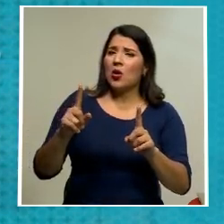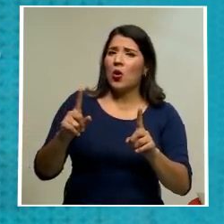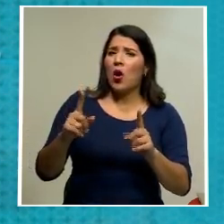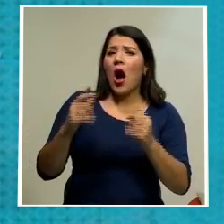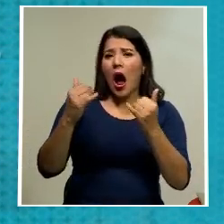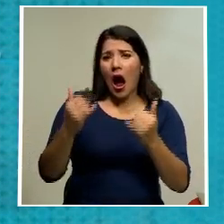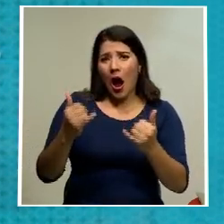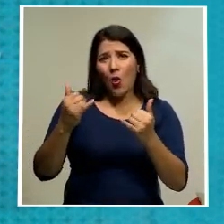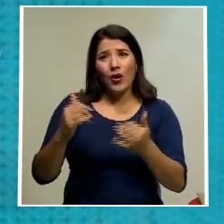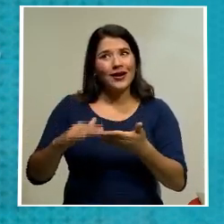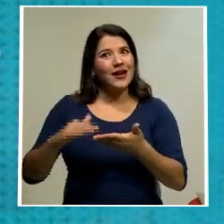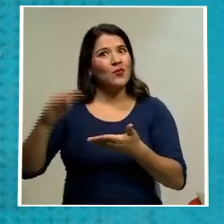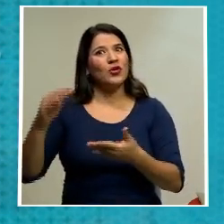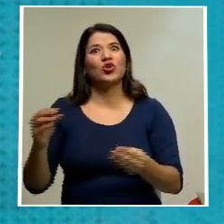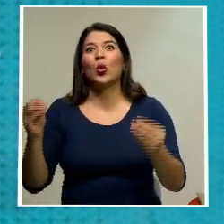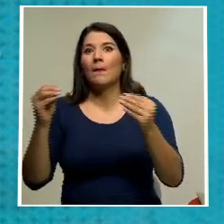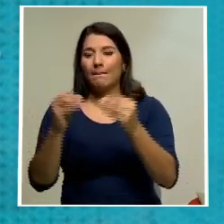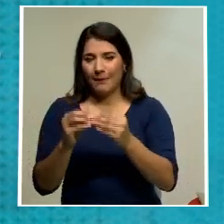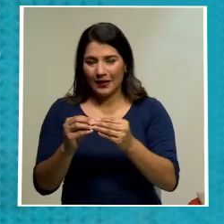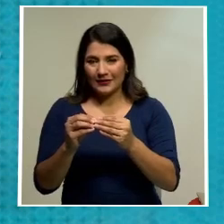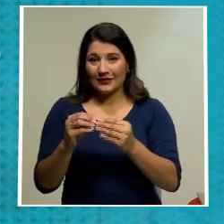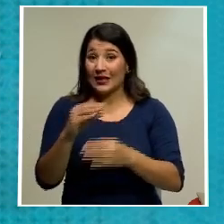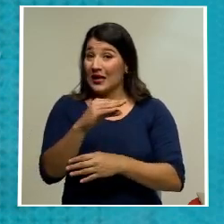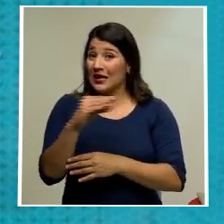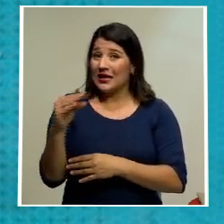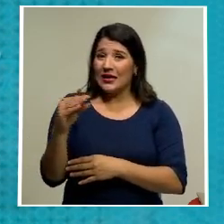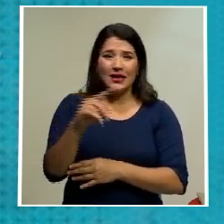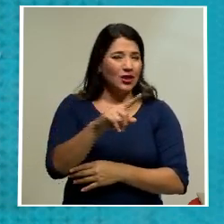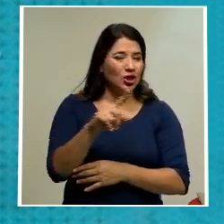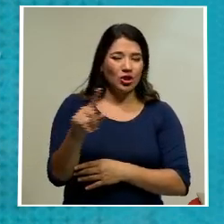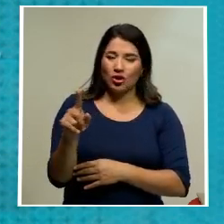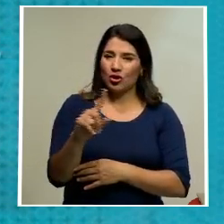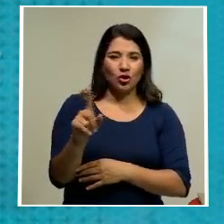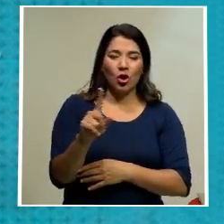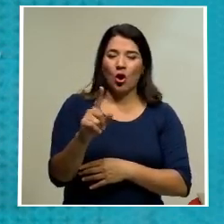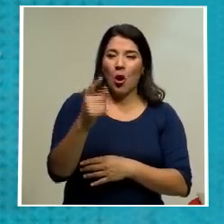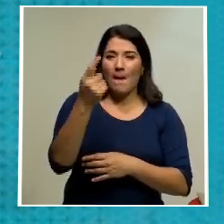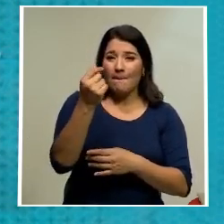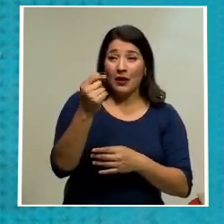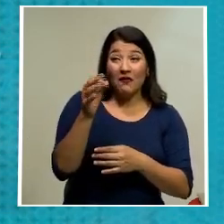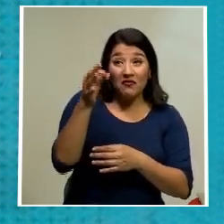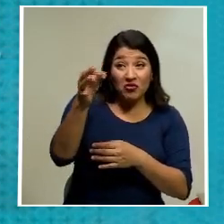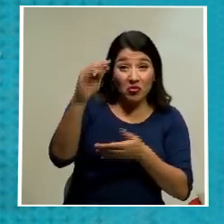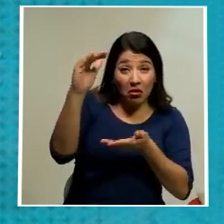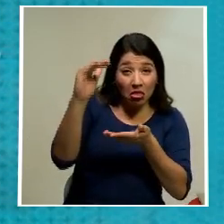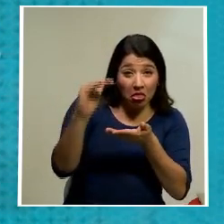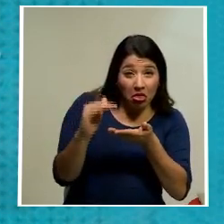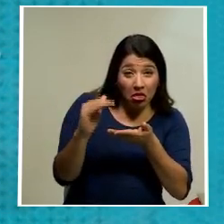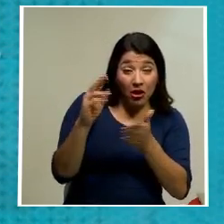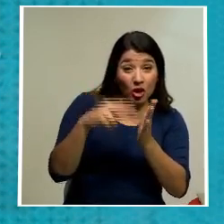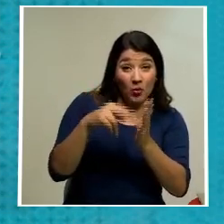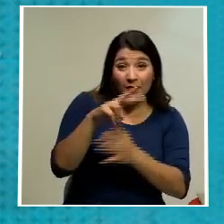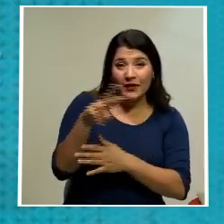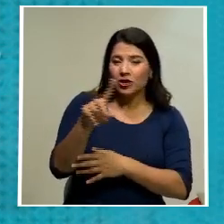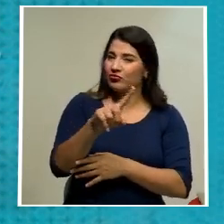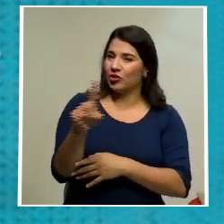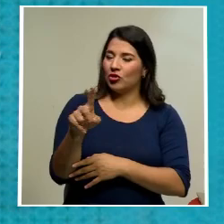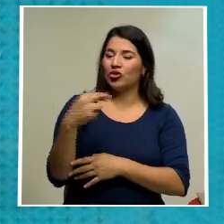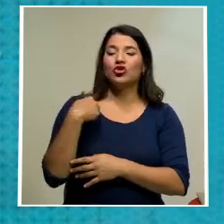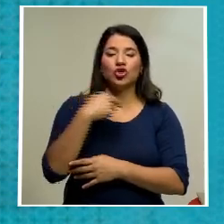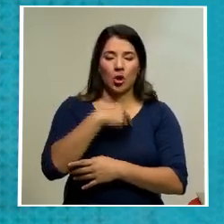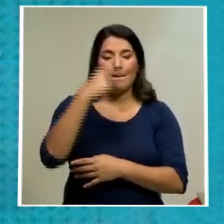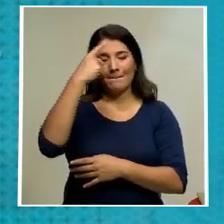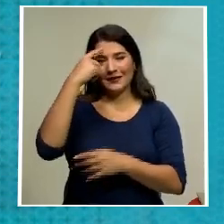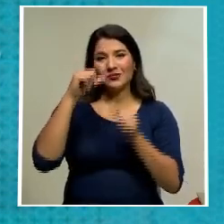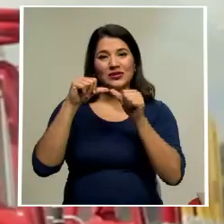va a ser todavía mayor. Y lejos de tener una pequeña caída en los precios de los combustibles en el 2022, estamos proyectando un incremento adicional en